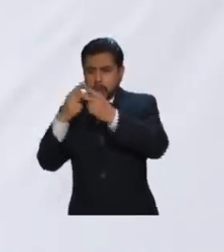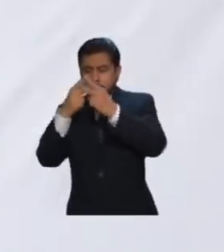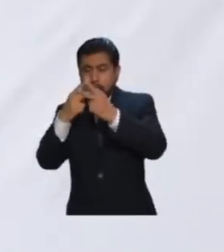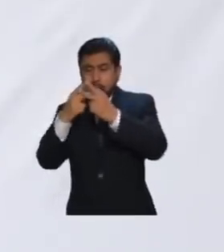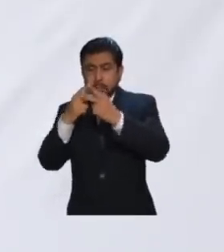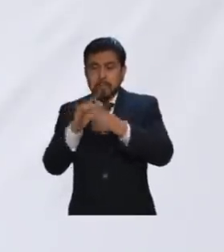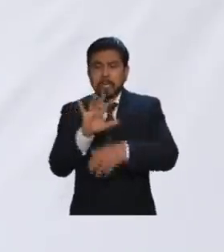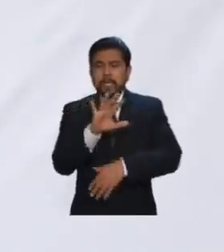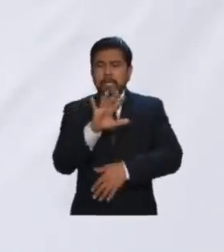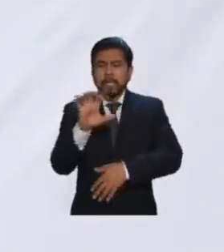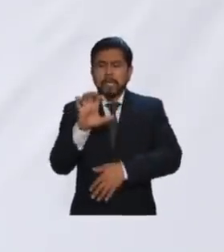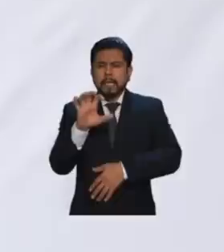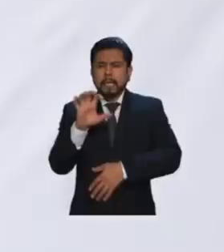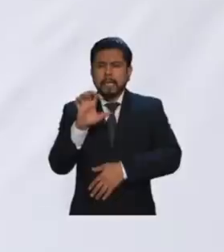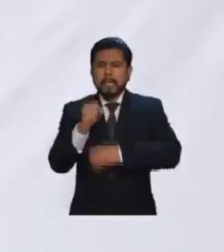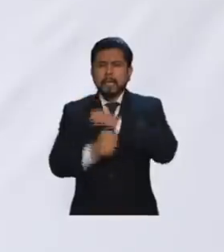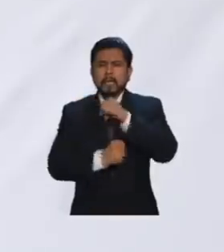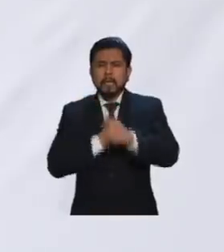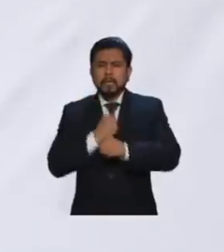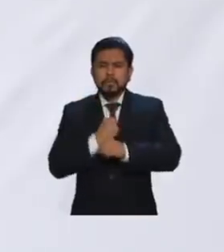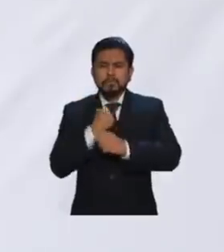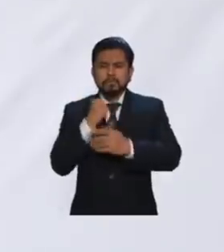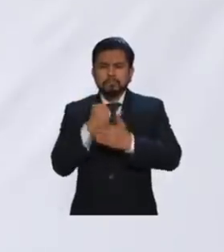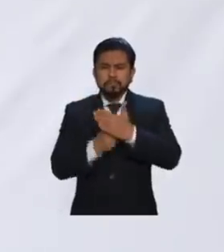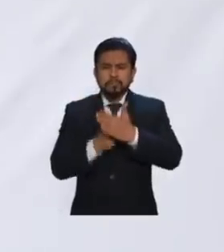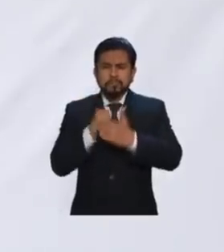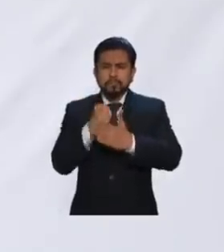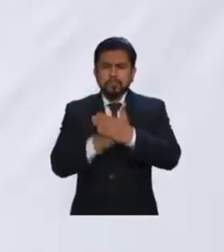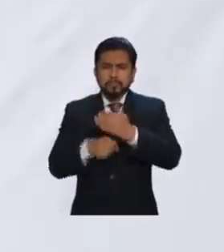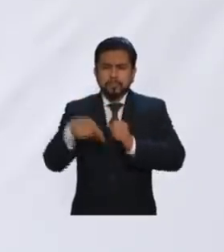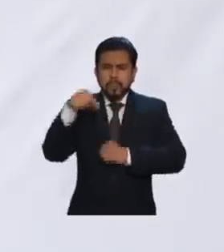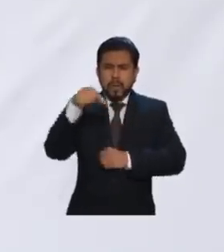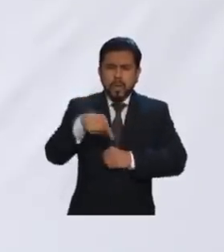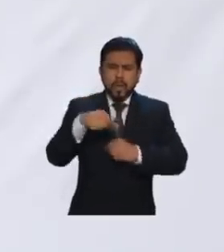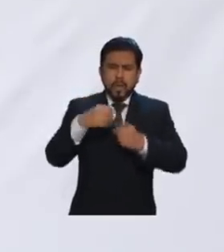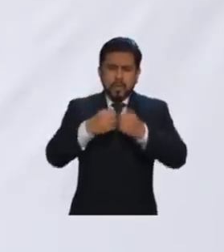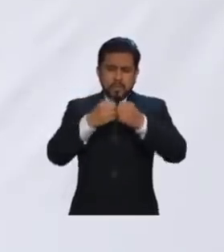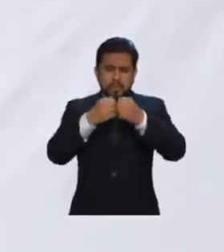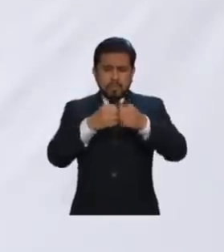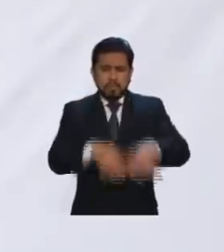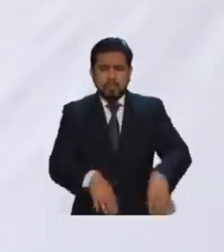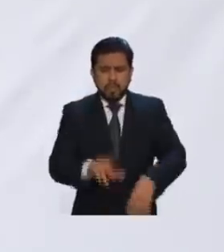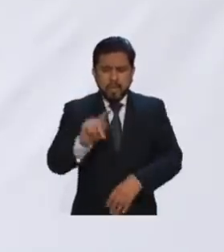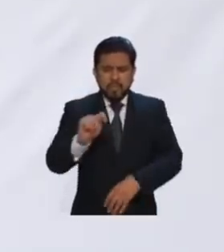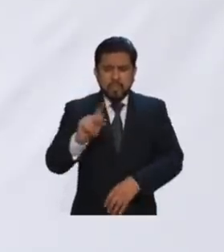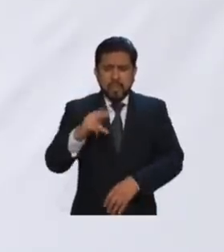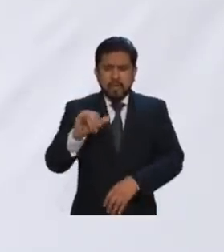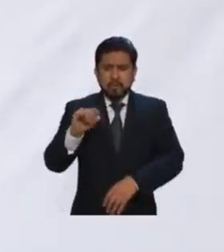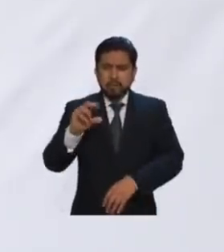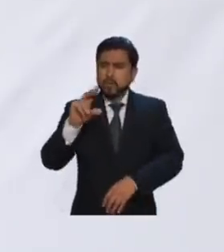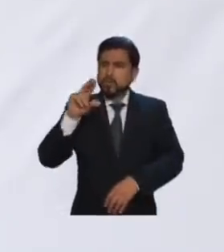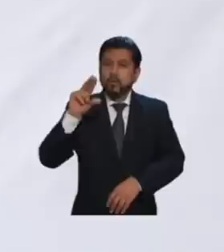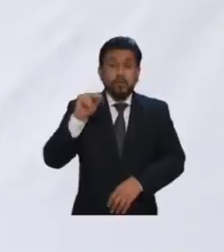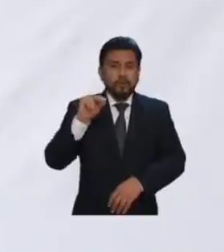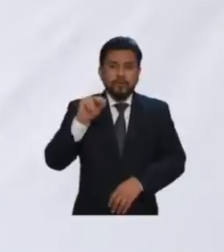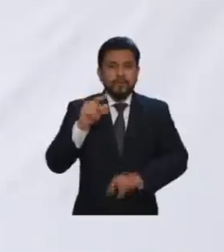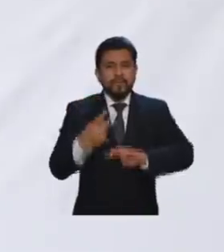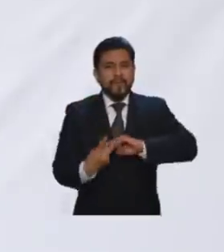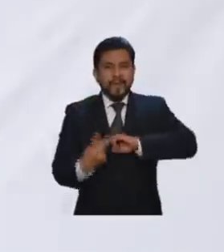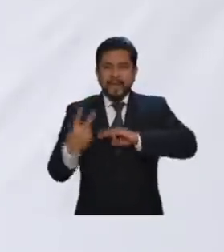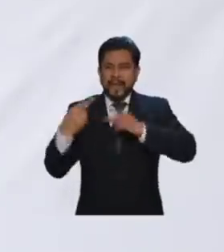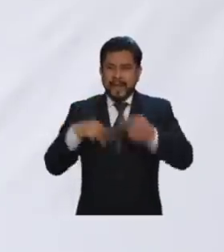de resistencia, porque no es la caída de Tenochtitlán, sino los 500 años de resistencia, fue por donde